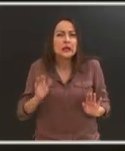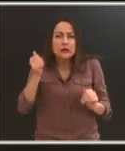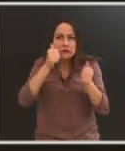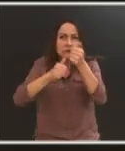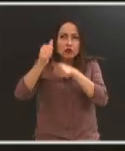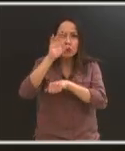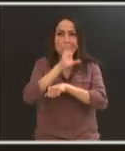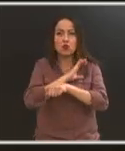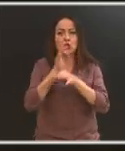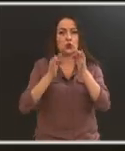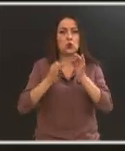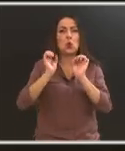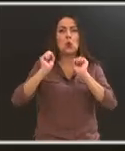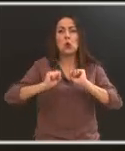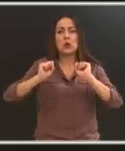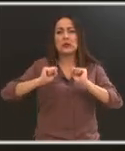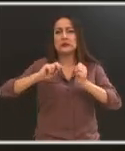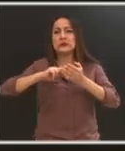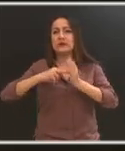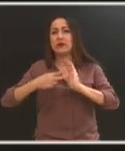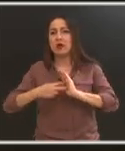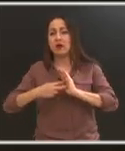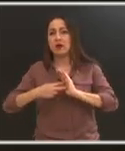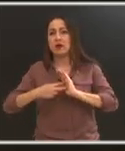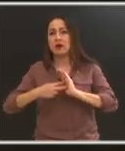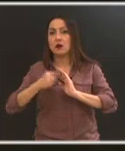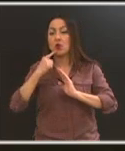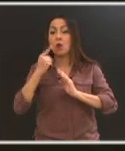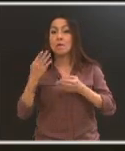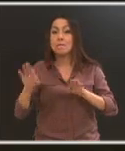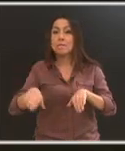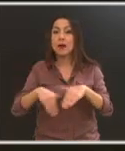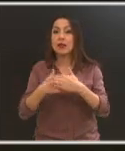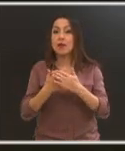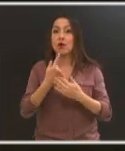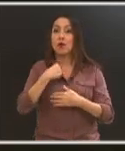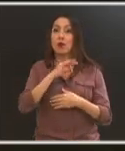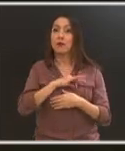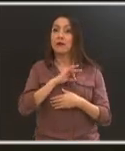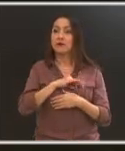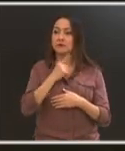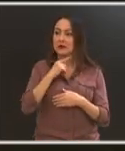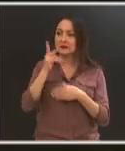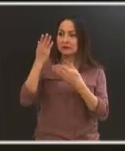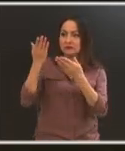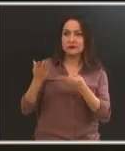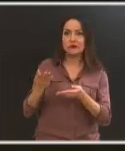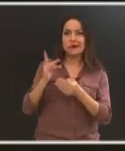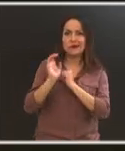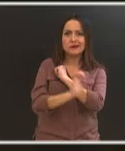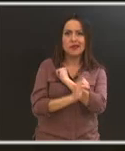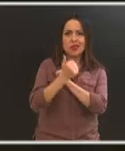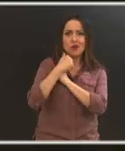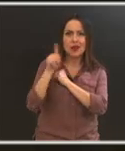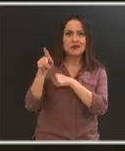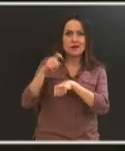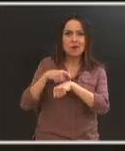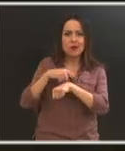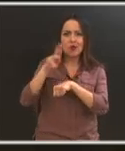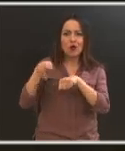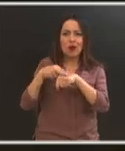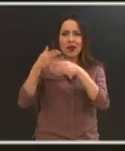autoridades judiciales, podría tratarse de un matrimonio por conveniencia para que esta persona extranjera obtuviera en su momento